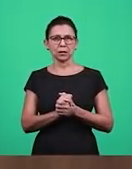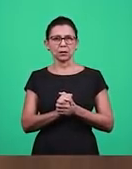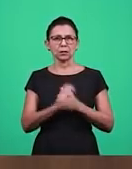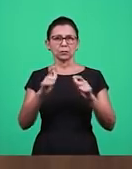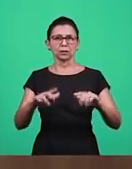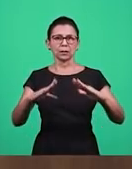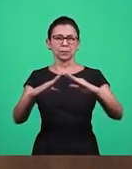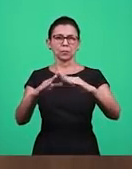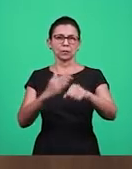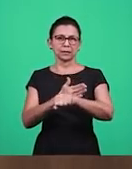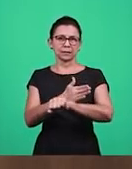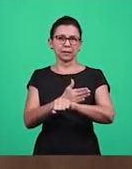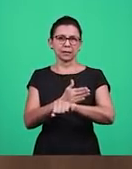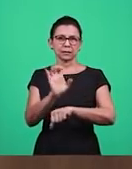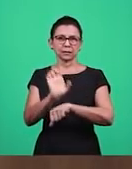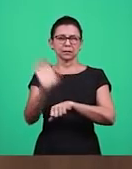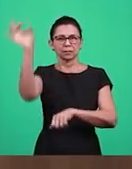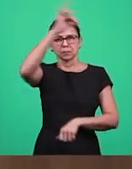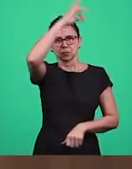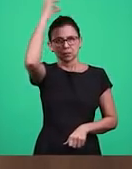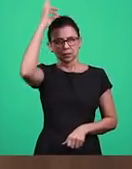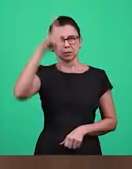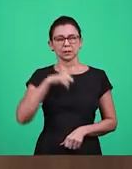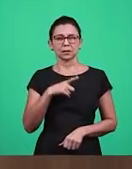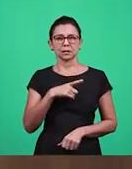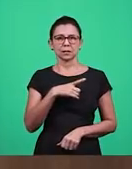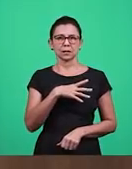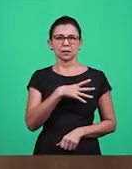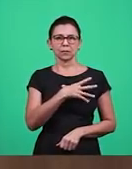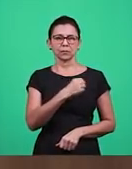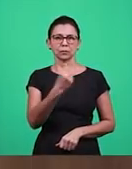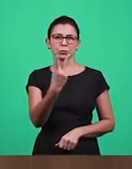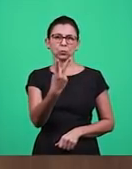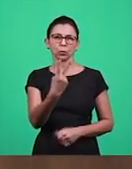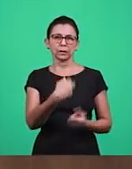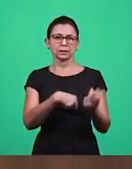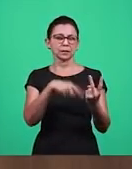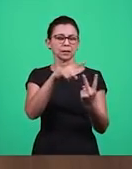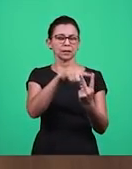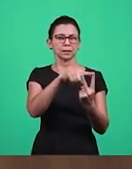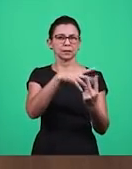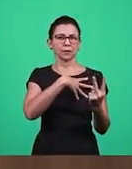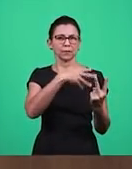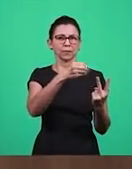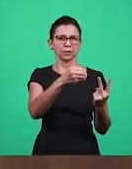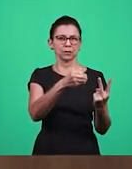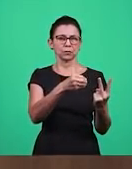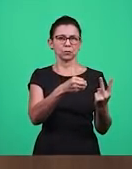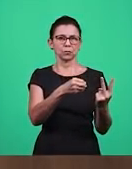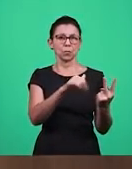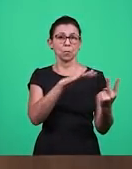en cero Espíritu Santo y ellos tienen hijos. Y el Señor mostró que el mayor, él iba a fallecer de